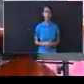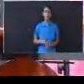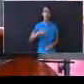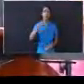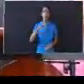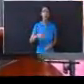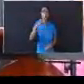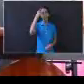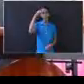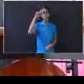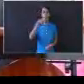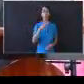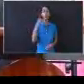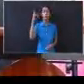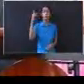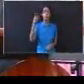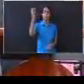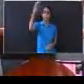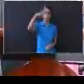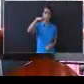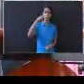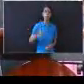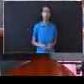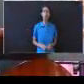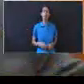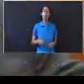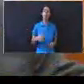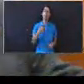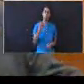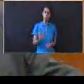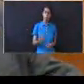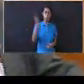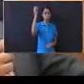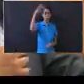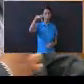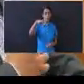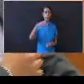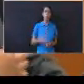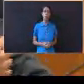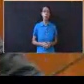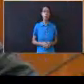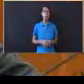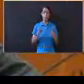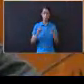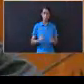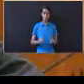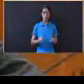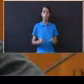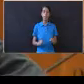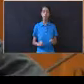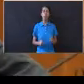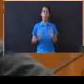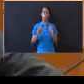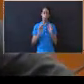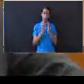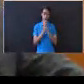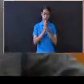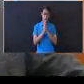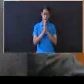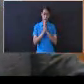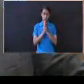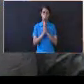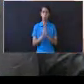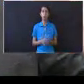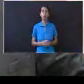este día Dios nos va a bendecir, ya nos ha bendecido, le voy a pedir que podamos orar en este momento por la vida de